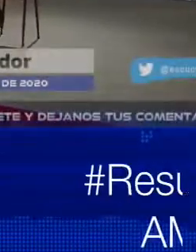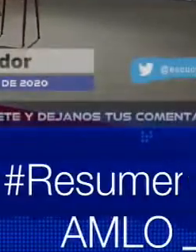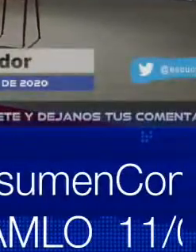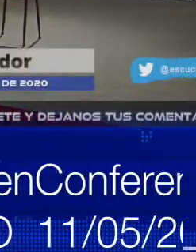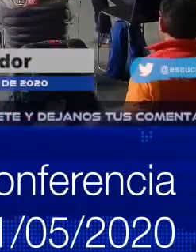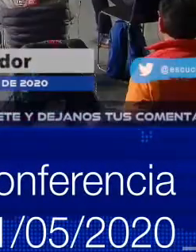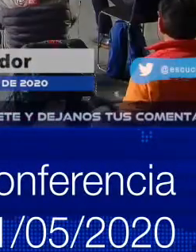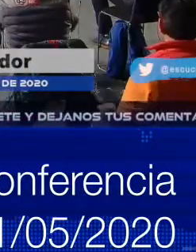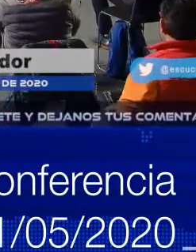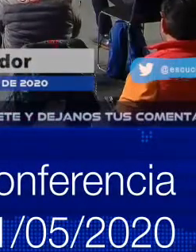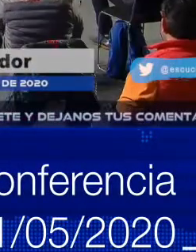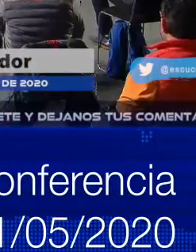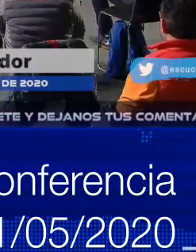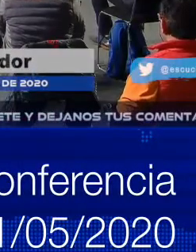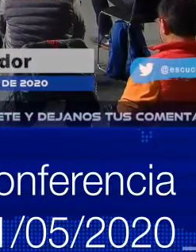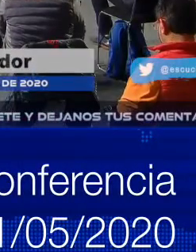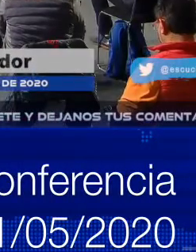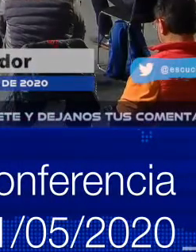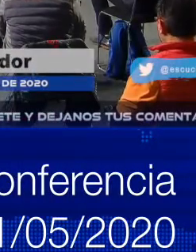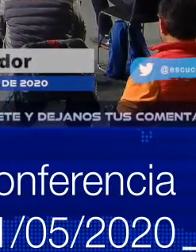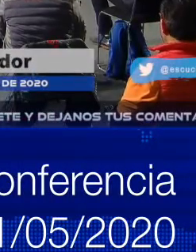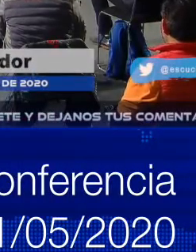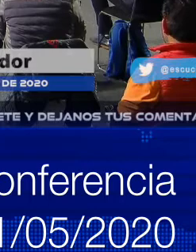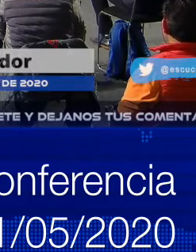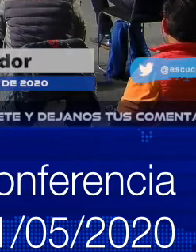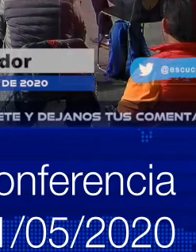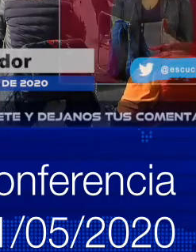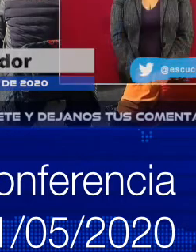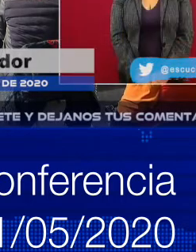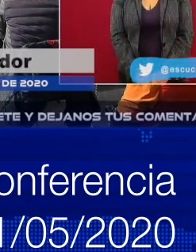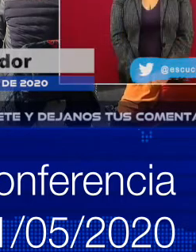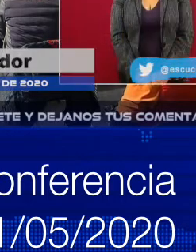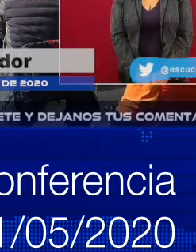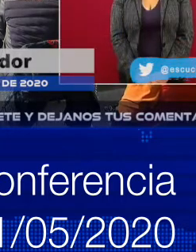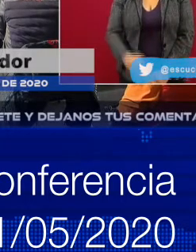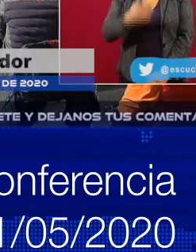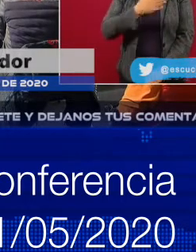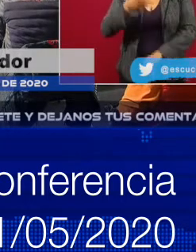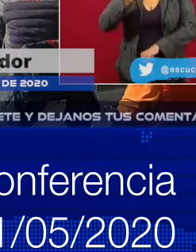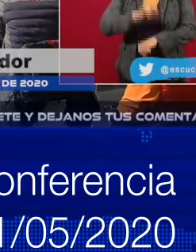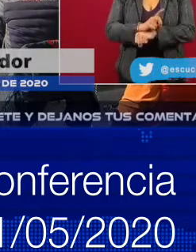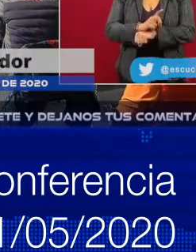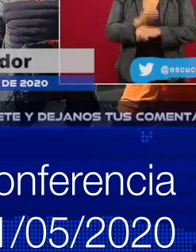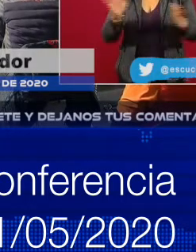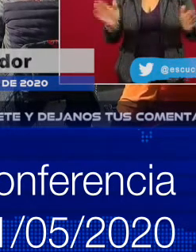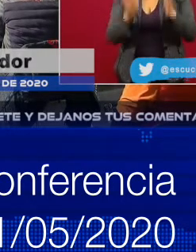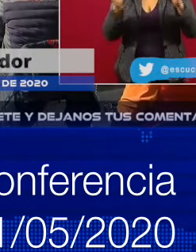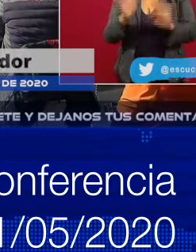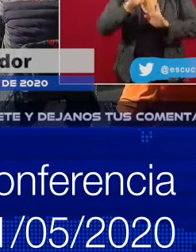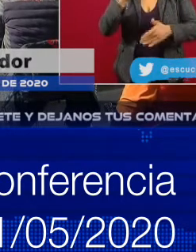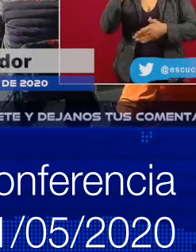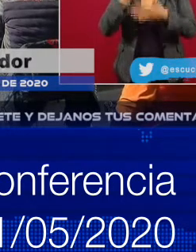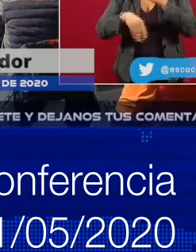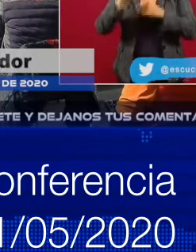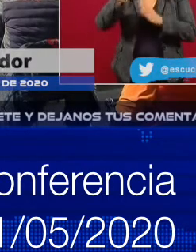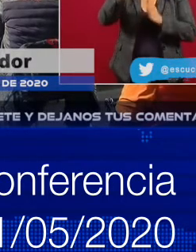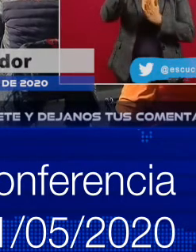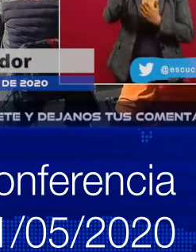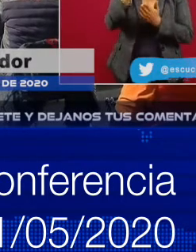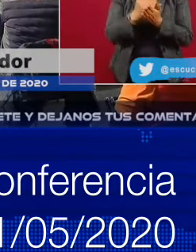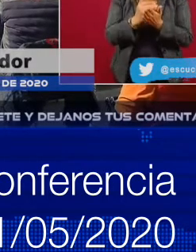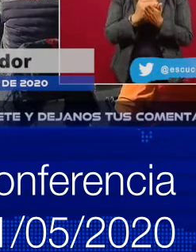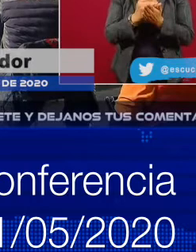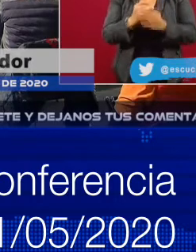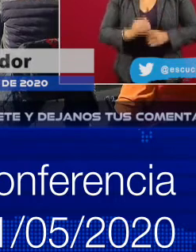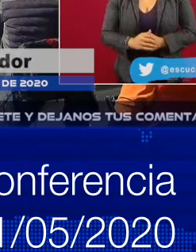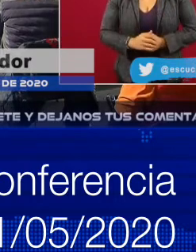Ánimo, porque ya falta menos, ya falta poco. Hoy vamos a tener